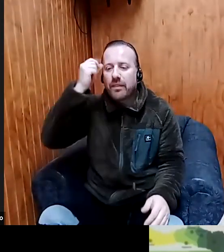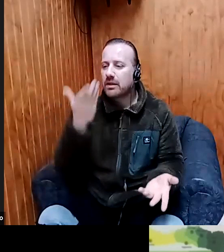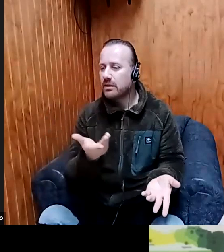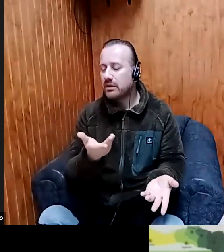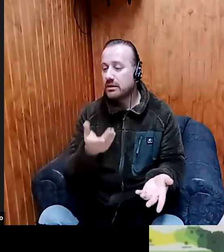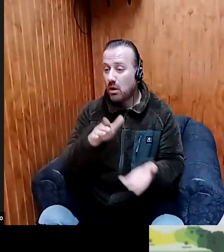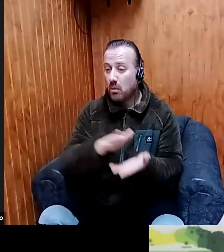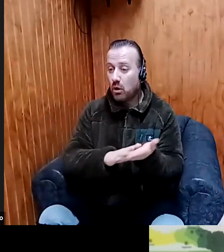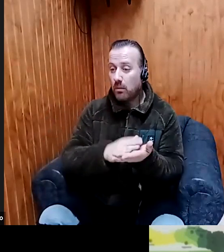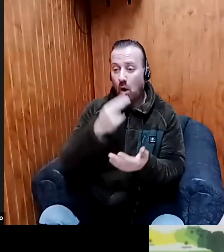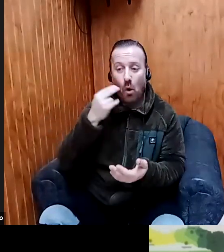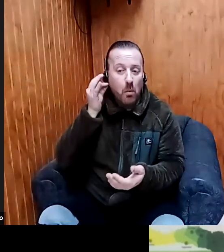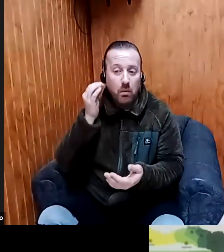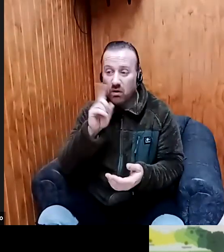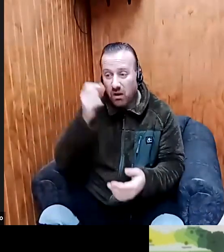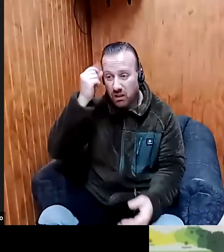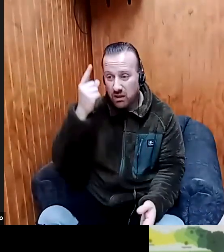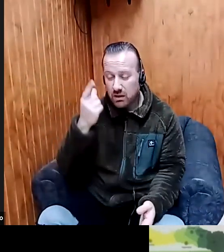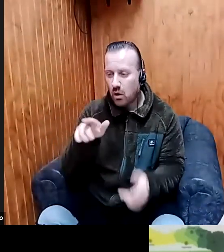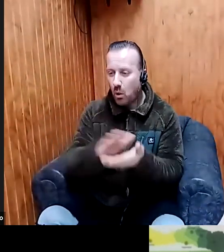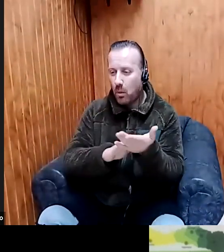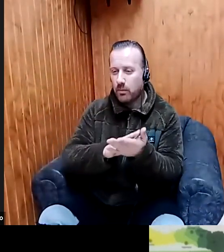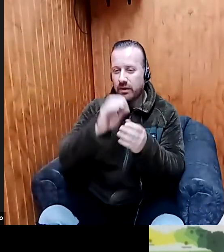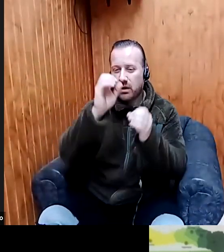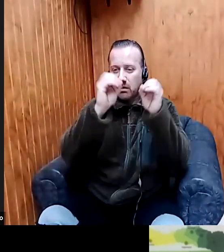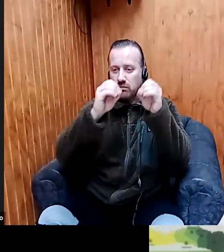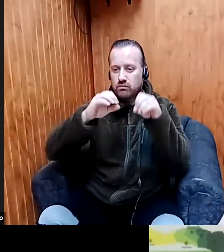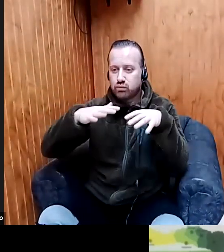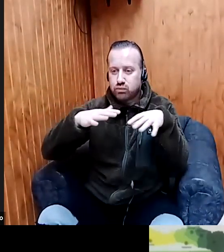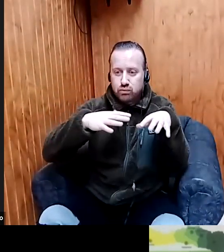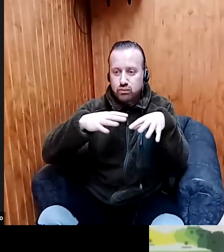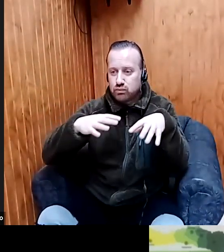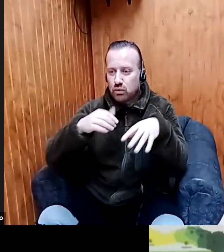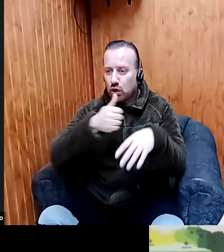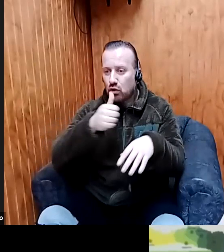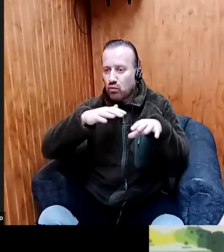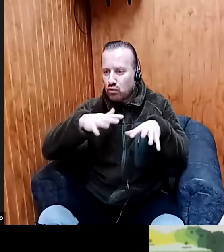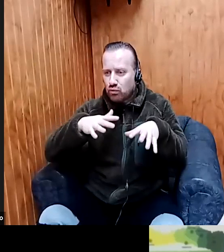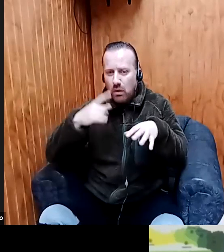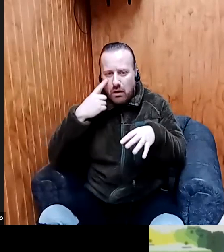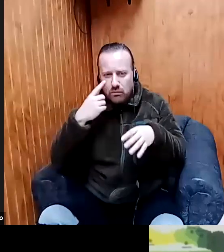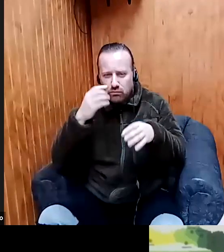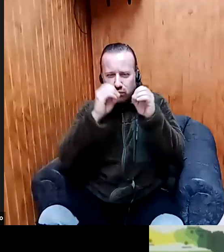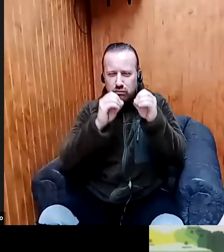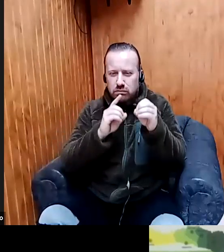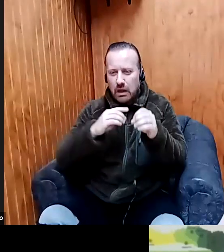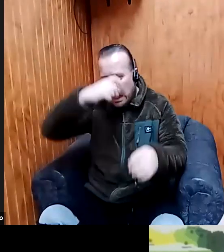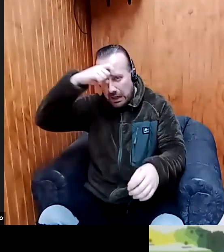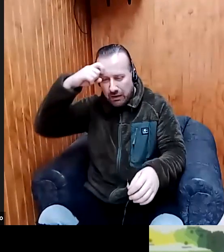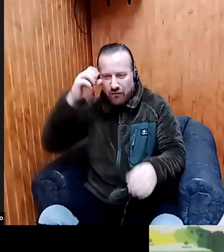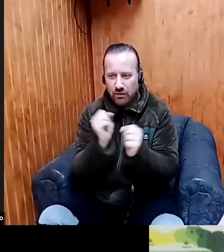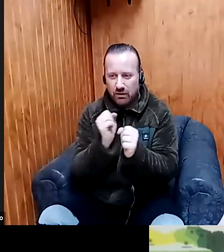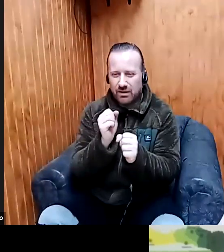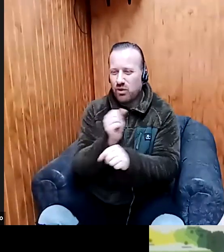chicas no entienden, por ejemplo, que las partículas vibran y que la vibración media de las partículas es la temperatura, es imposible que entiendan el cambio